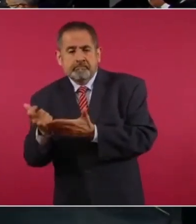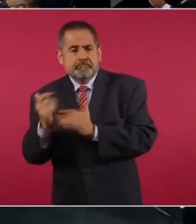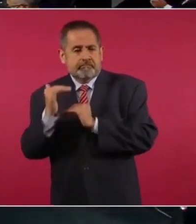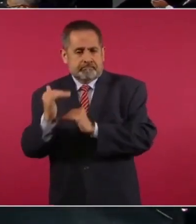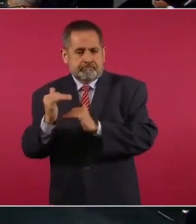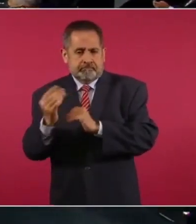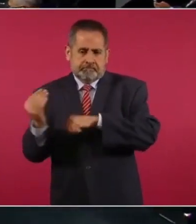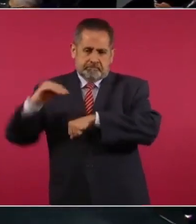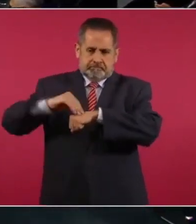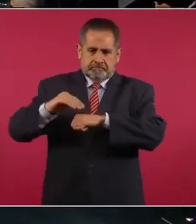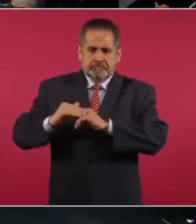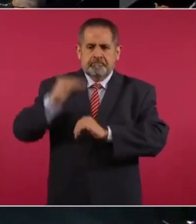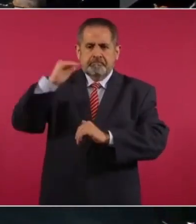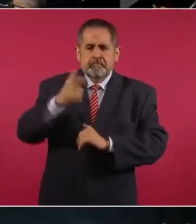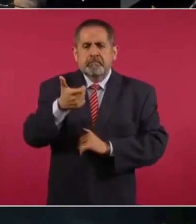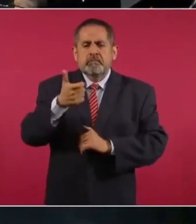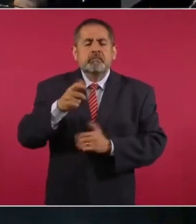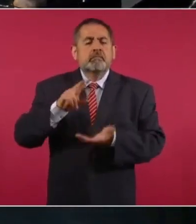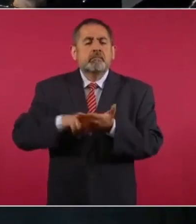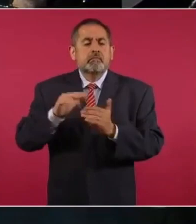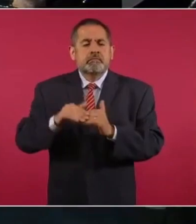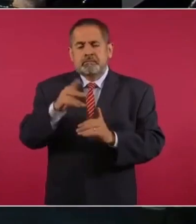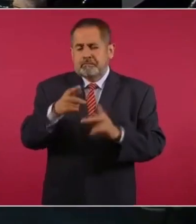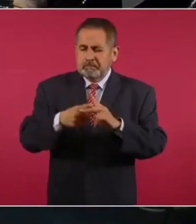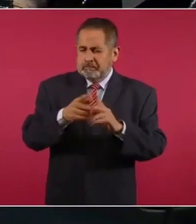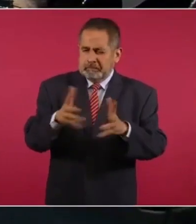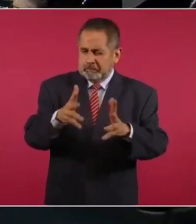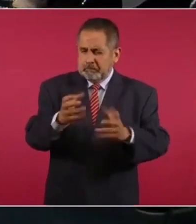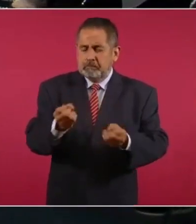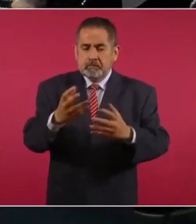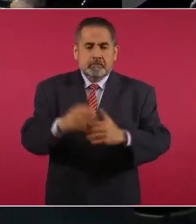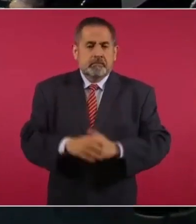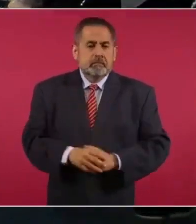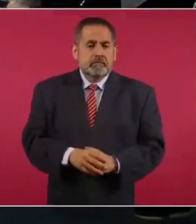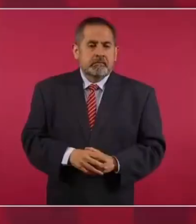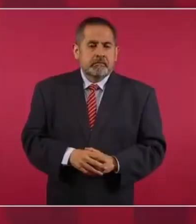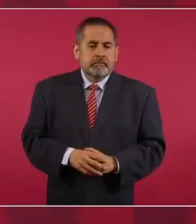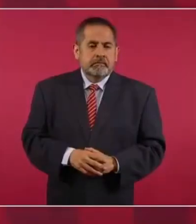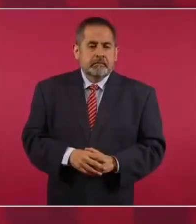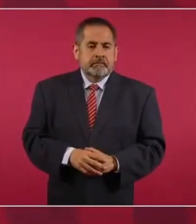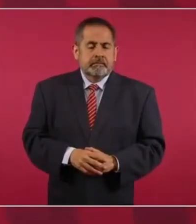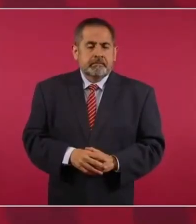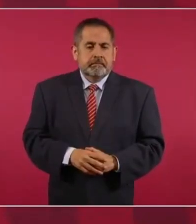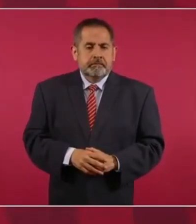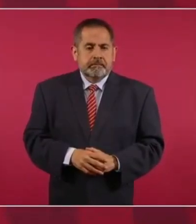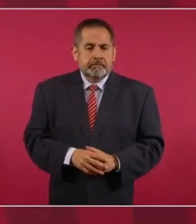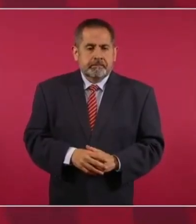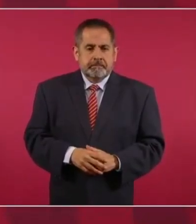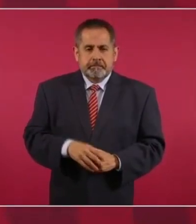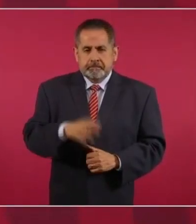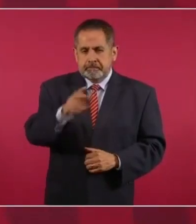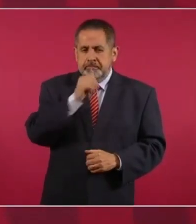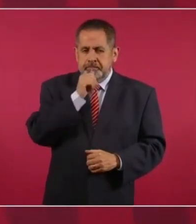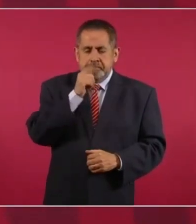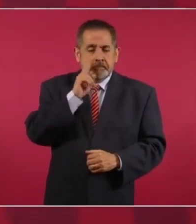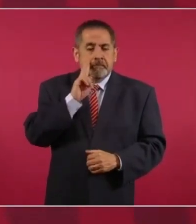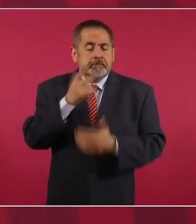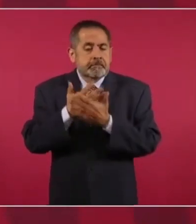próximo año, algún porcentaje tentativo. Todavía vamos a ver el comportamiento de